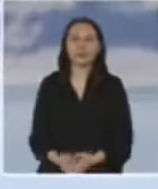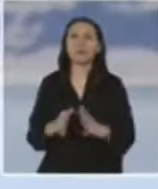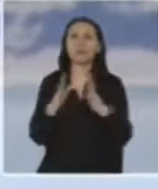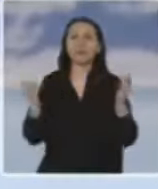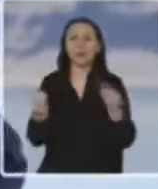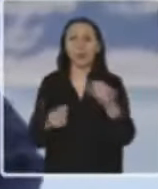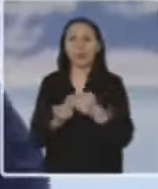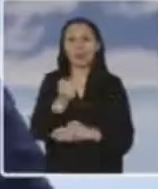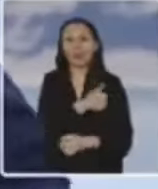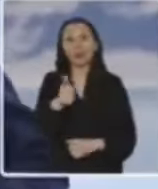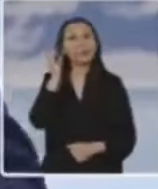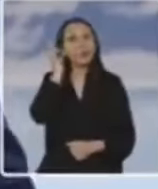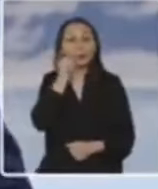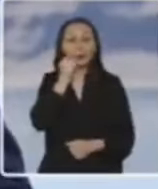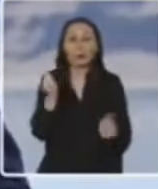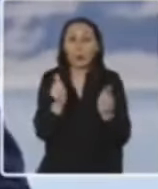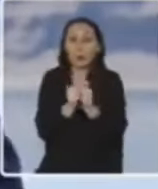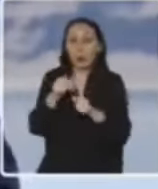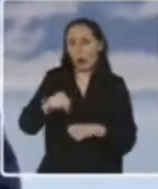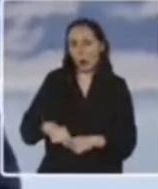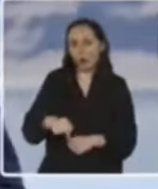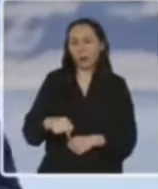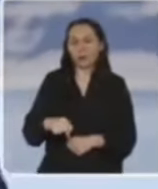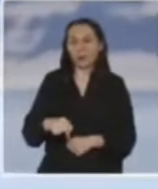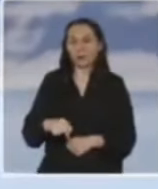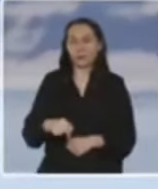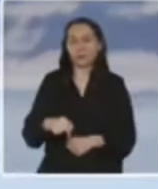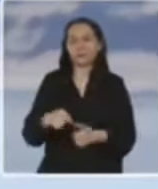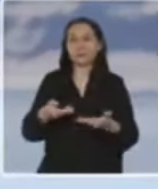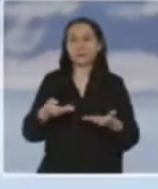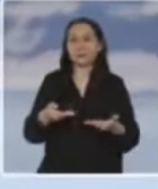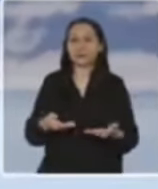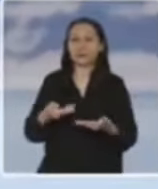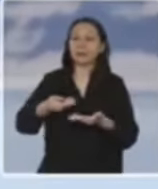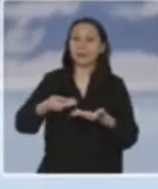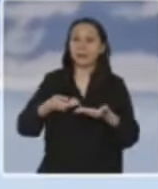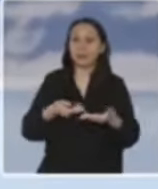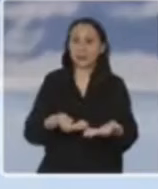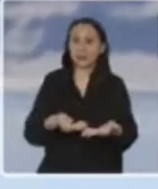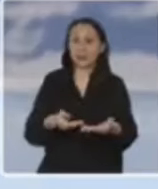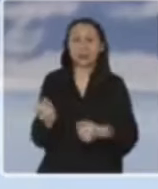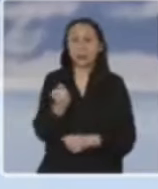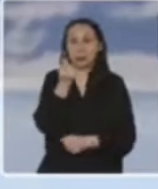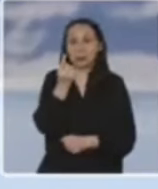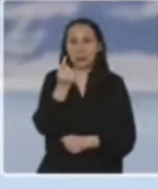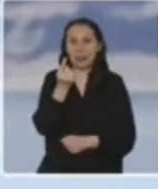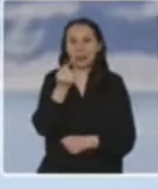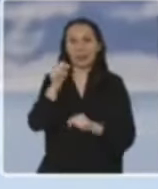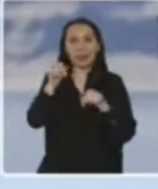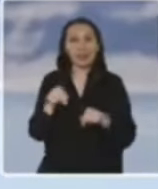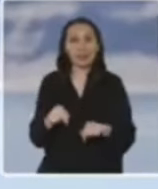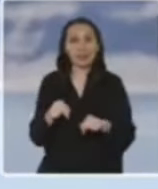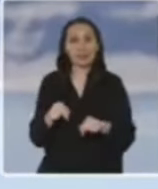Muy buenos días a todas y todos quienes nos acompañan hoy en esta visita primero a